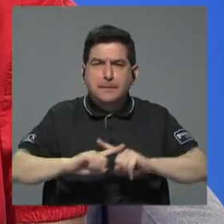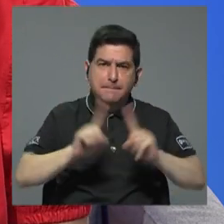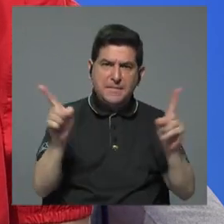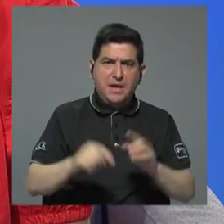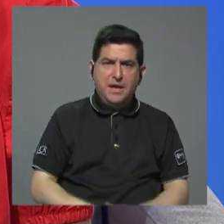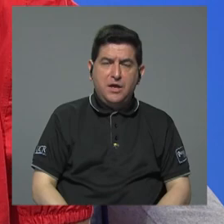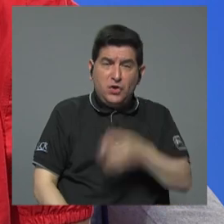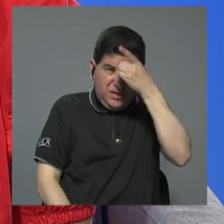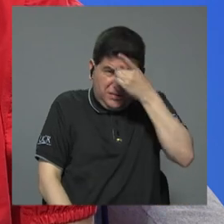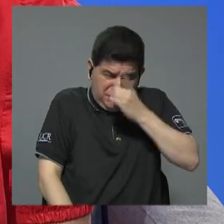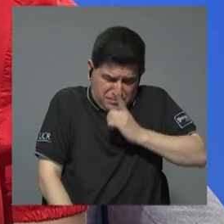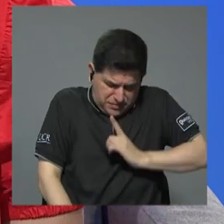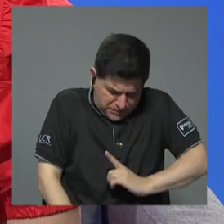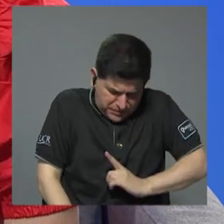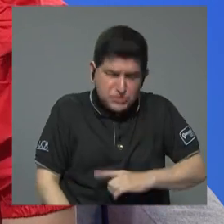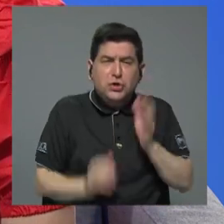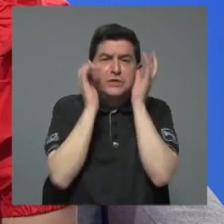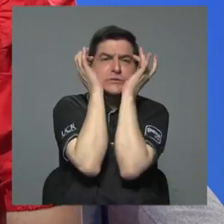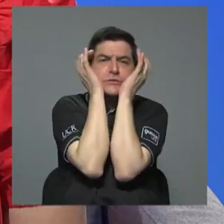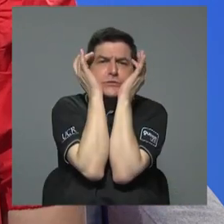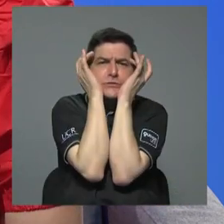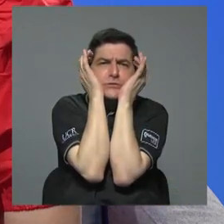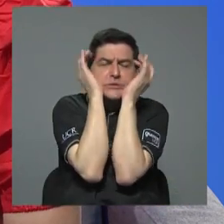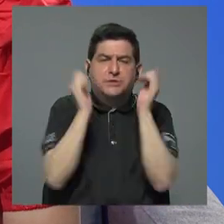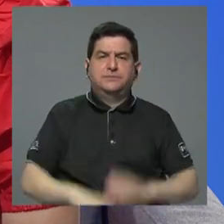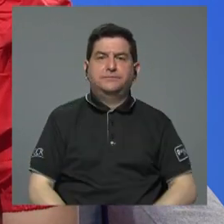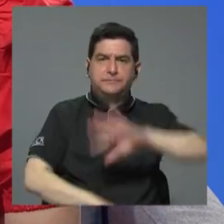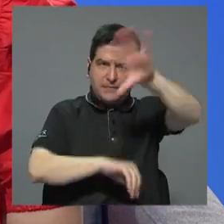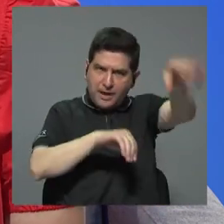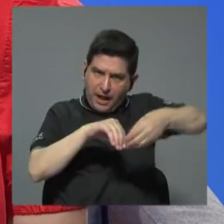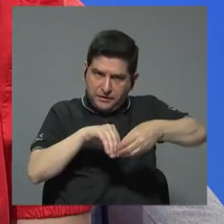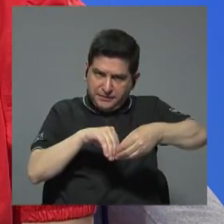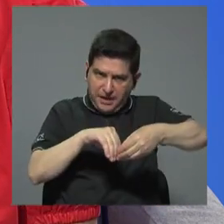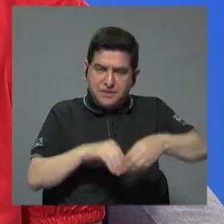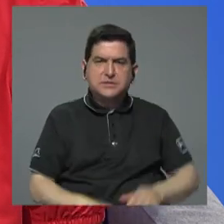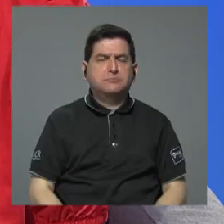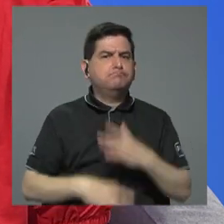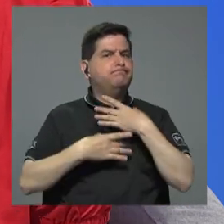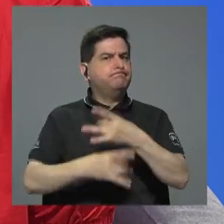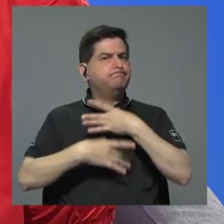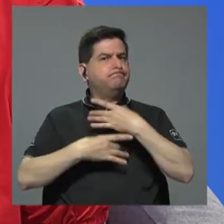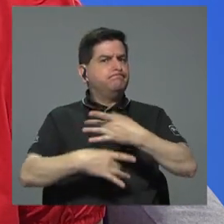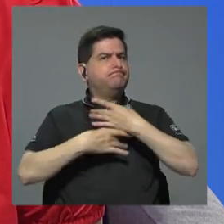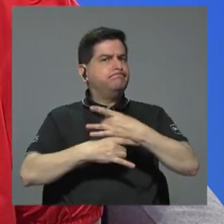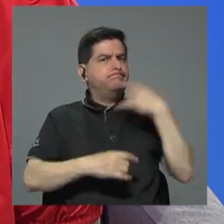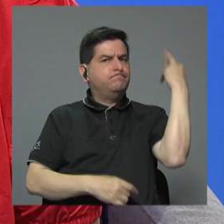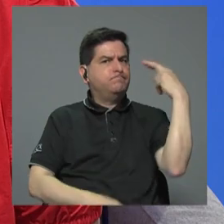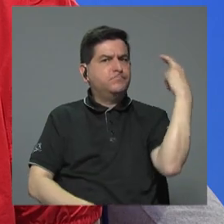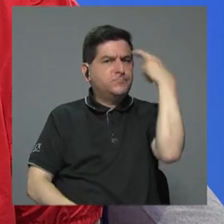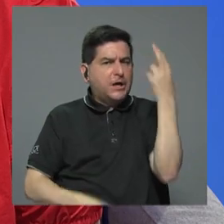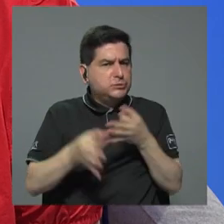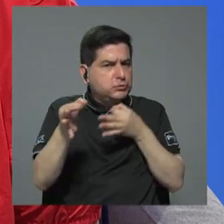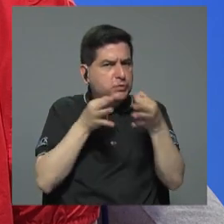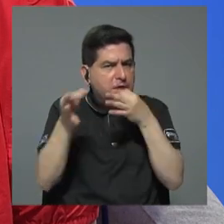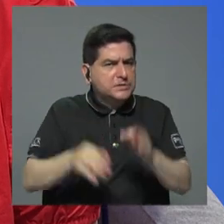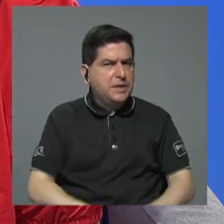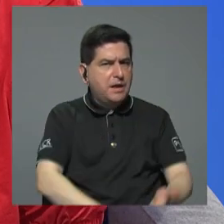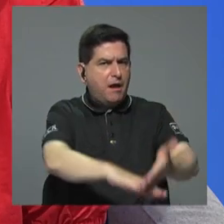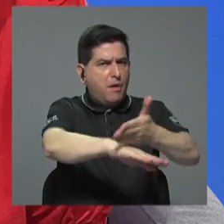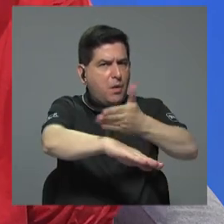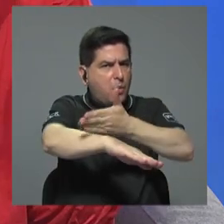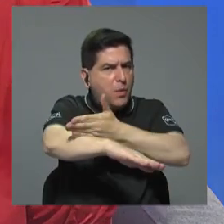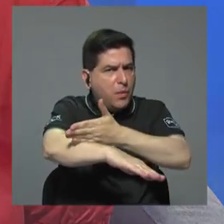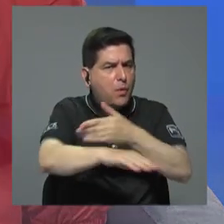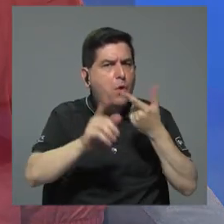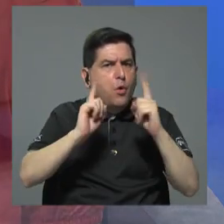habla de depresión y ansiedad. Y además, lo más llamativo es que de las razones que explican este aumento, entre